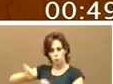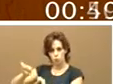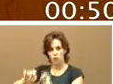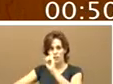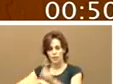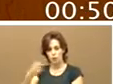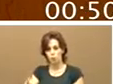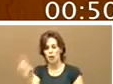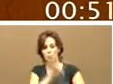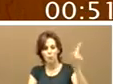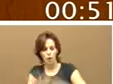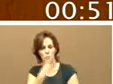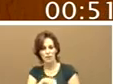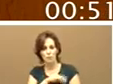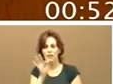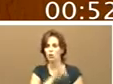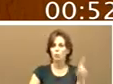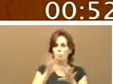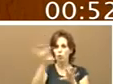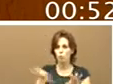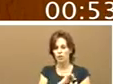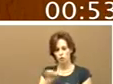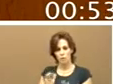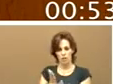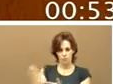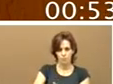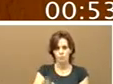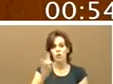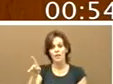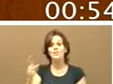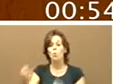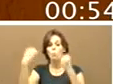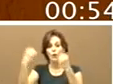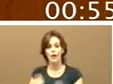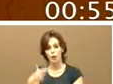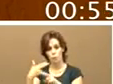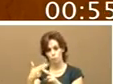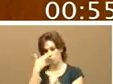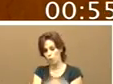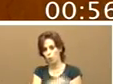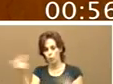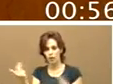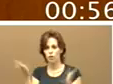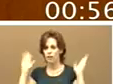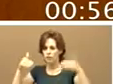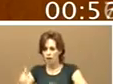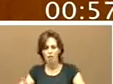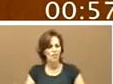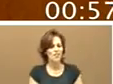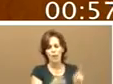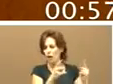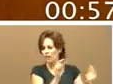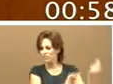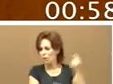de España y de sus comunidades autónomas, a lo que han de dedicarse los poderes públicos sin distraerse en debates territoriales